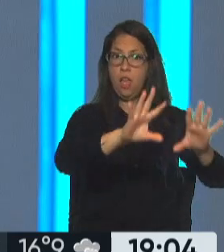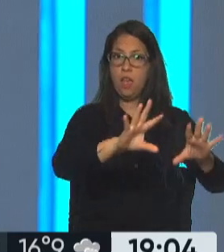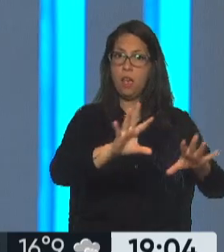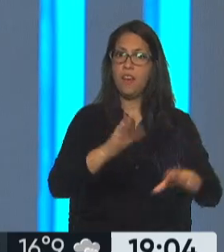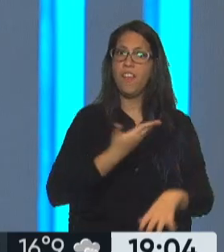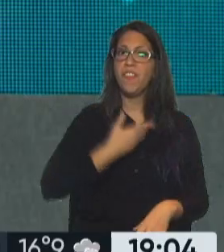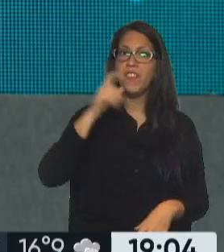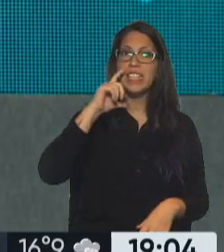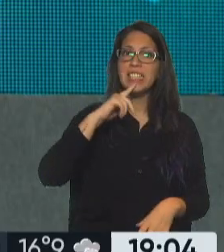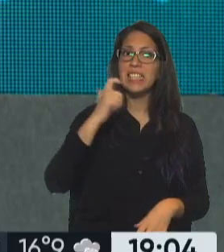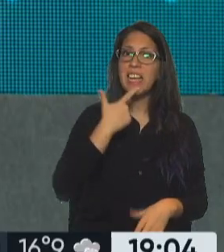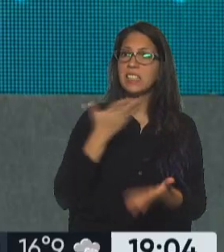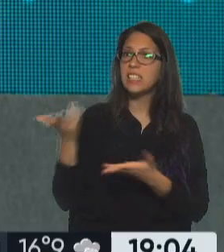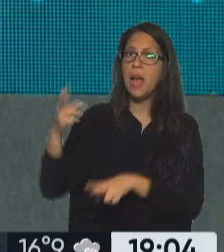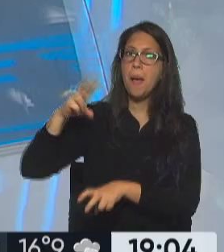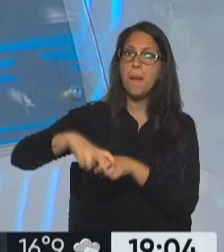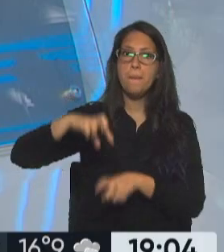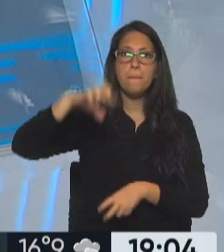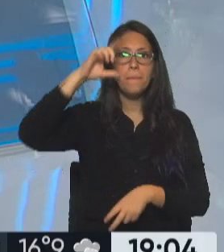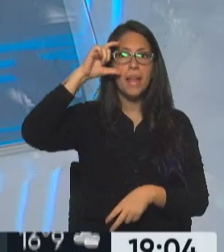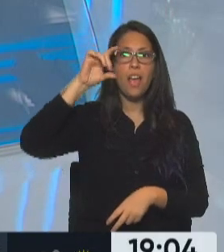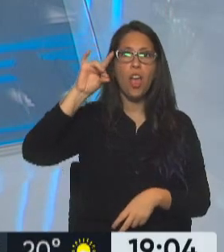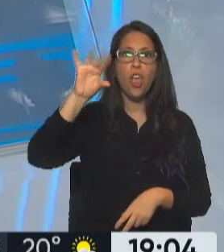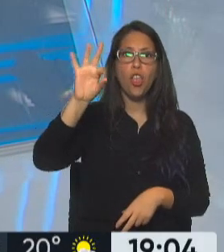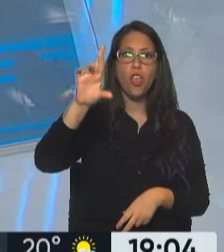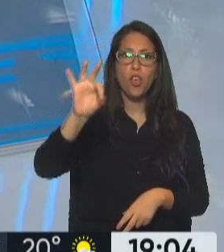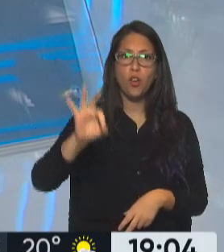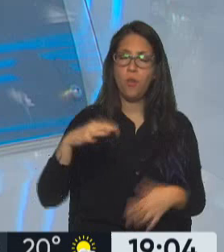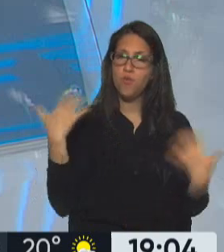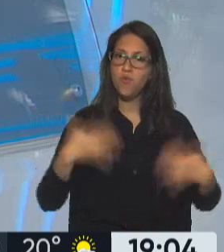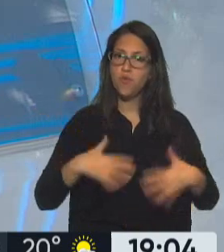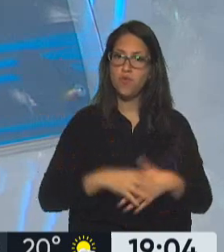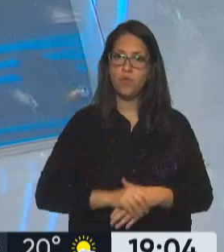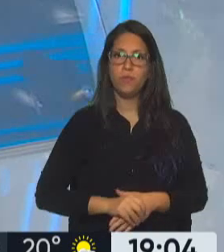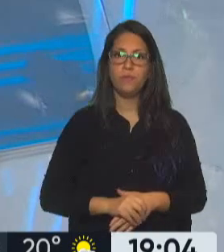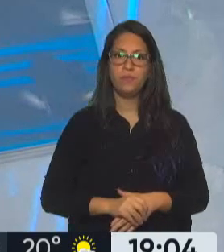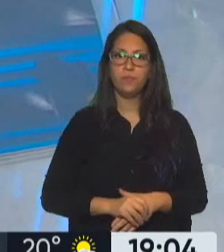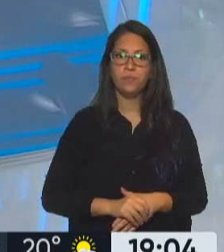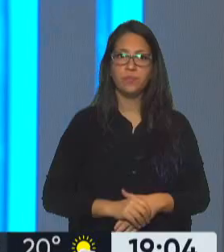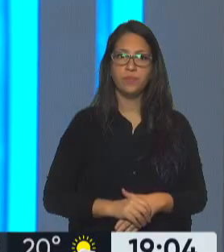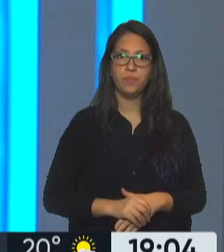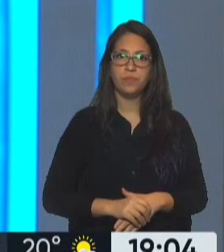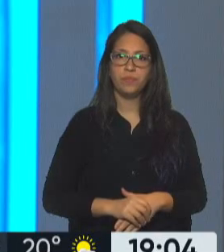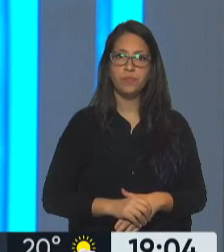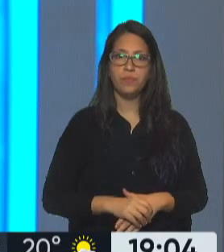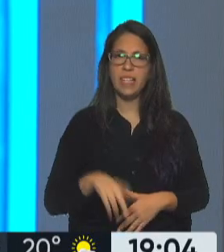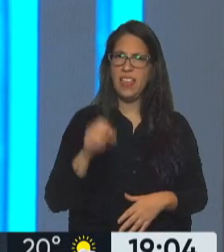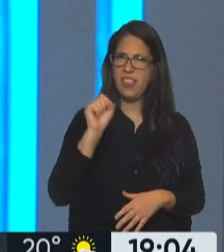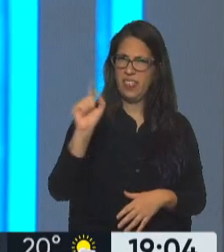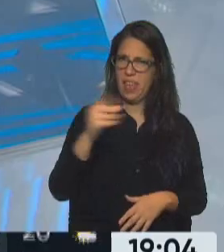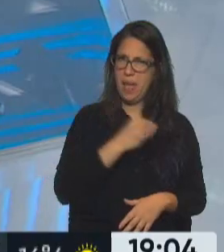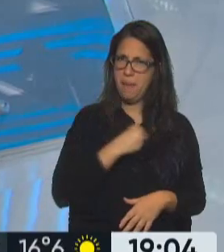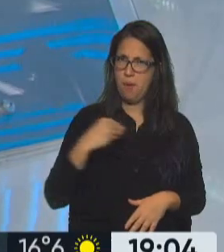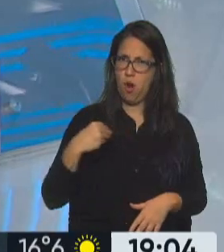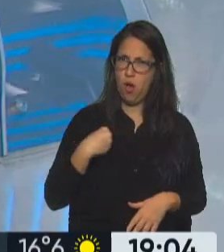visita Don Pedro vallesco qué apellido de consagrantes cómo se ve qué tiempo lacó no eso es